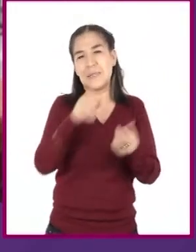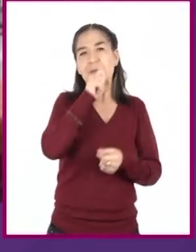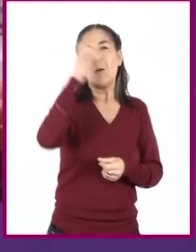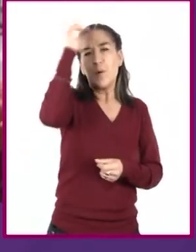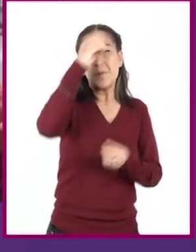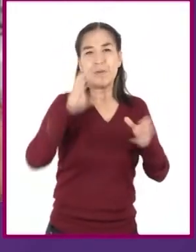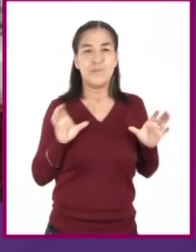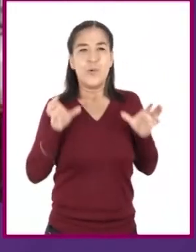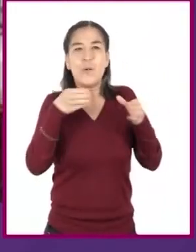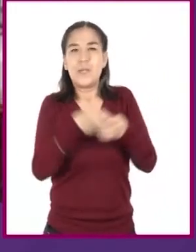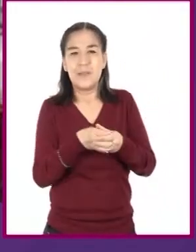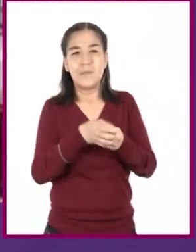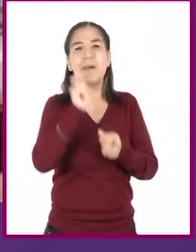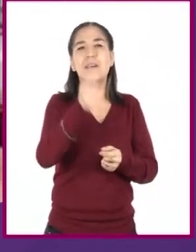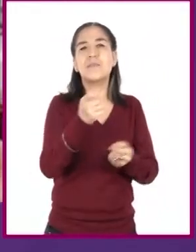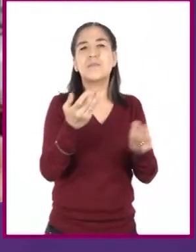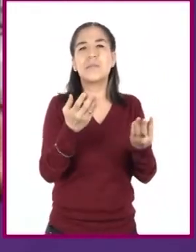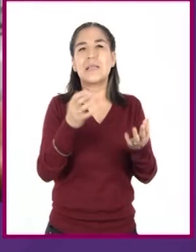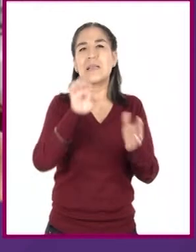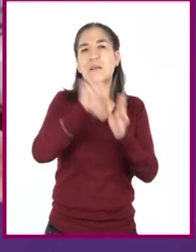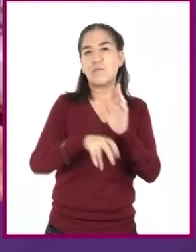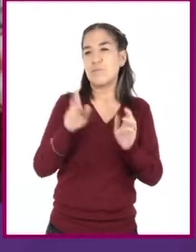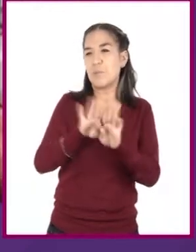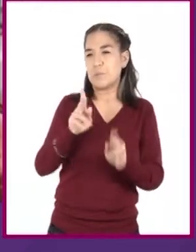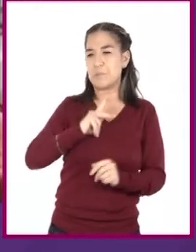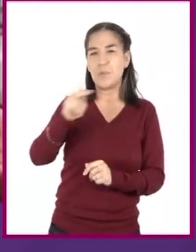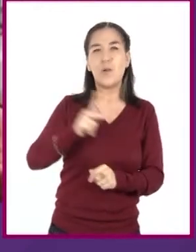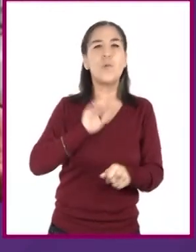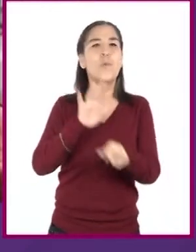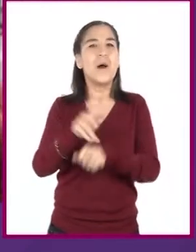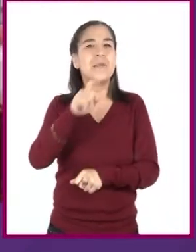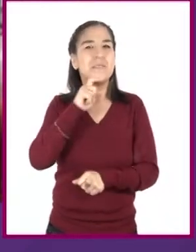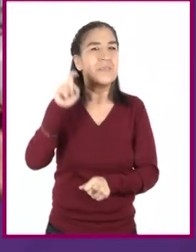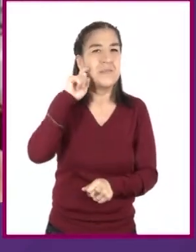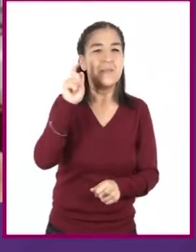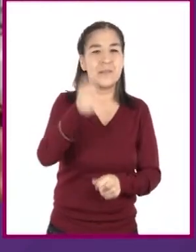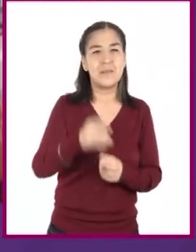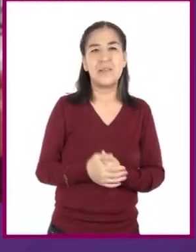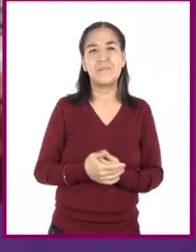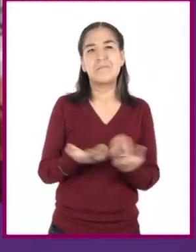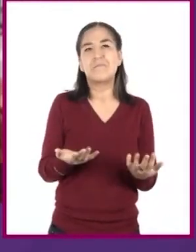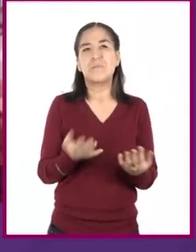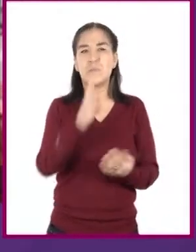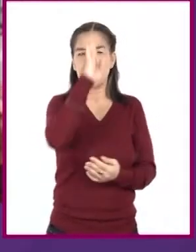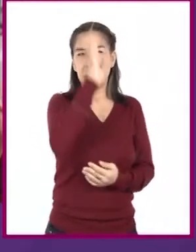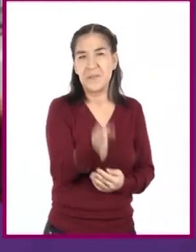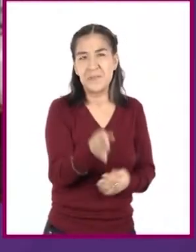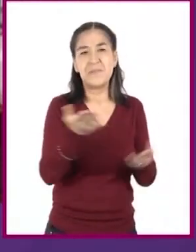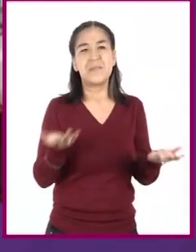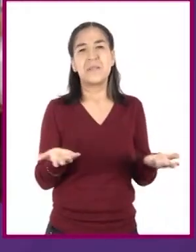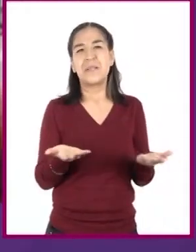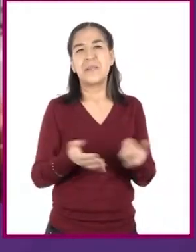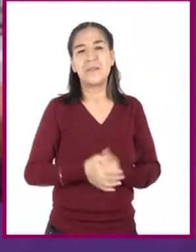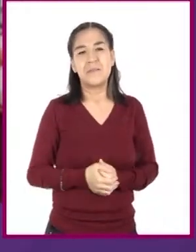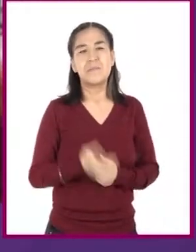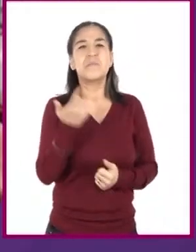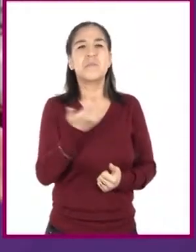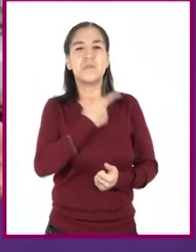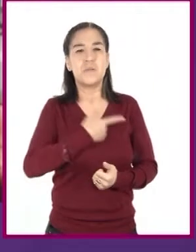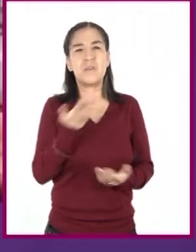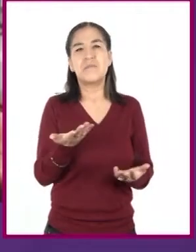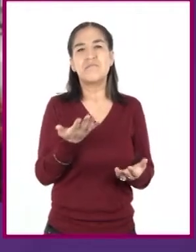Compartimos, por ejemplo, alguna identidad sexual en particular. Somos heterosexuales o